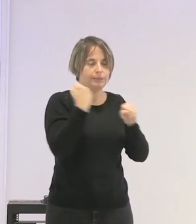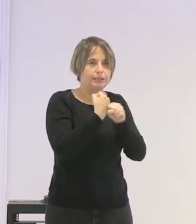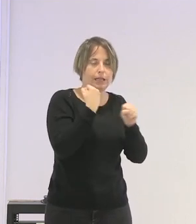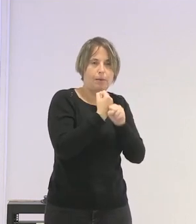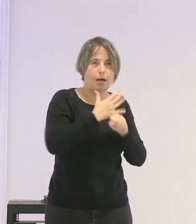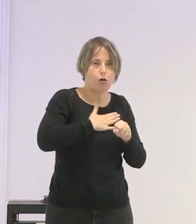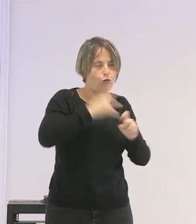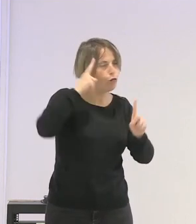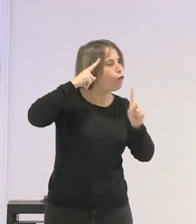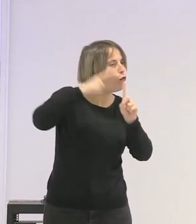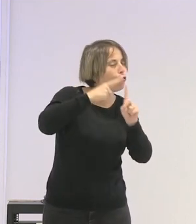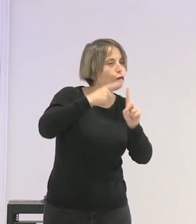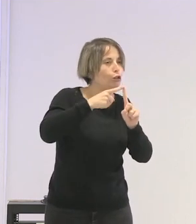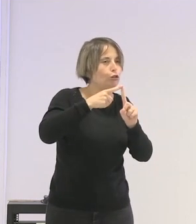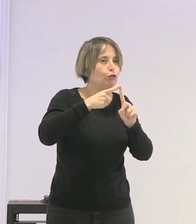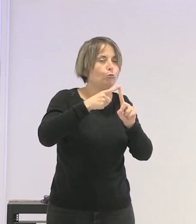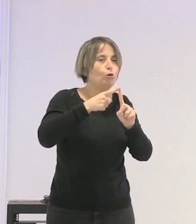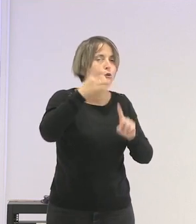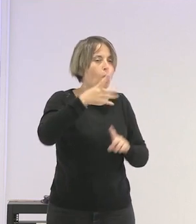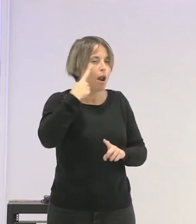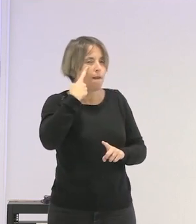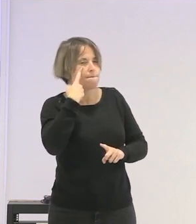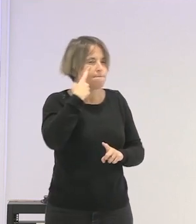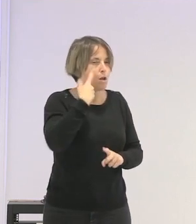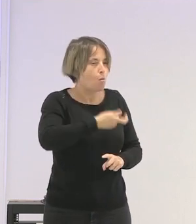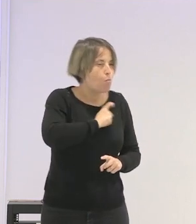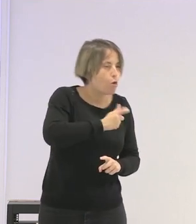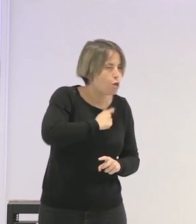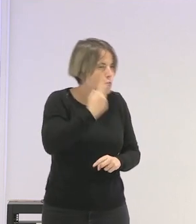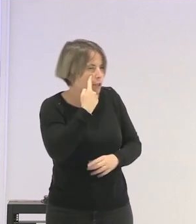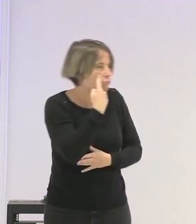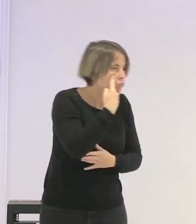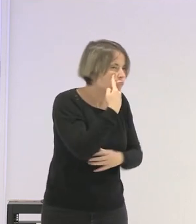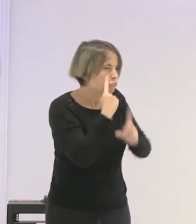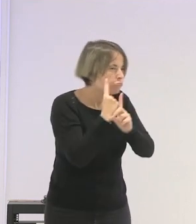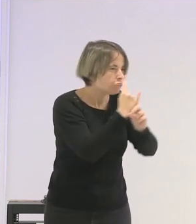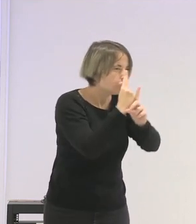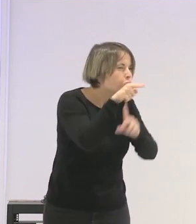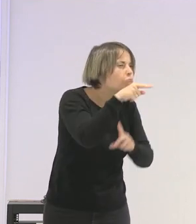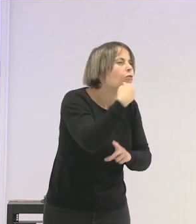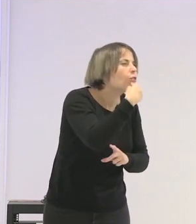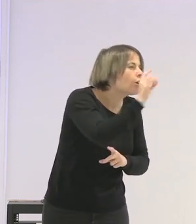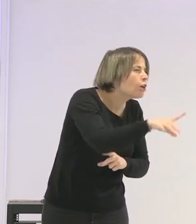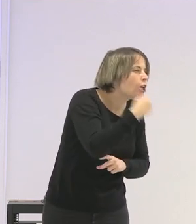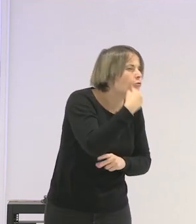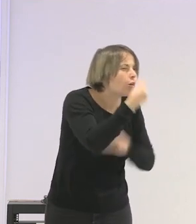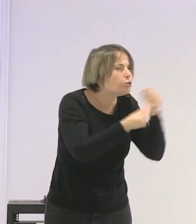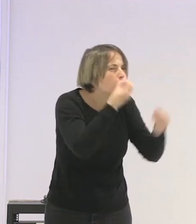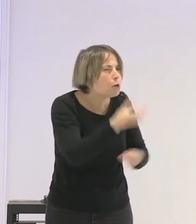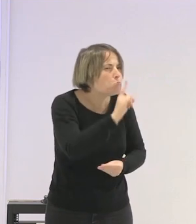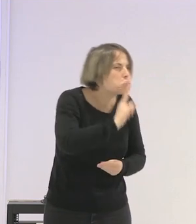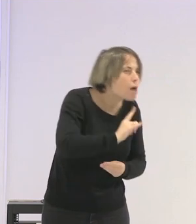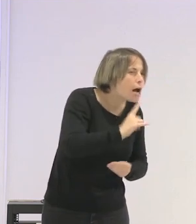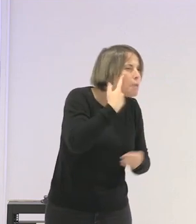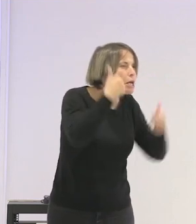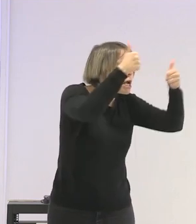es dedicarnos a ser como las policías semióticas de quién ha dicho una palabra mal dicha, este